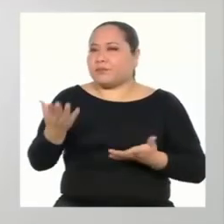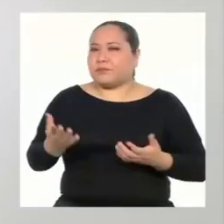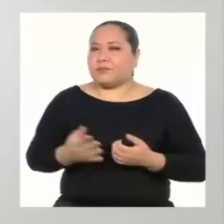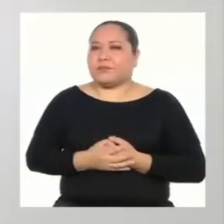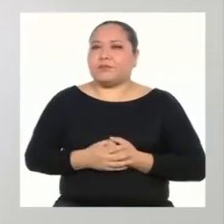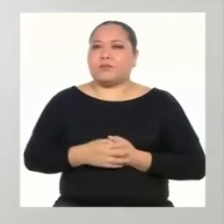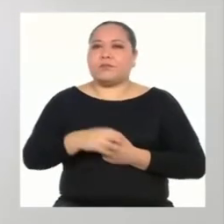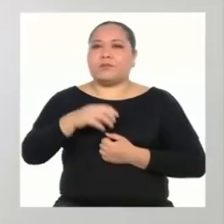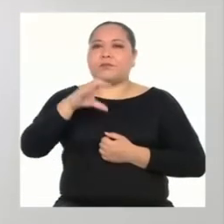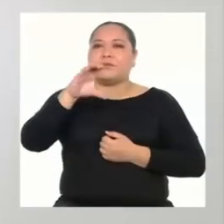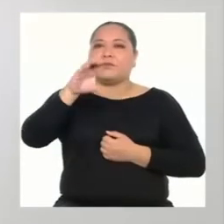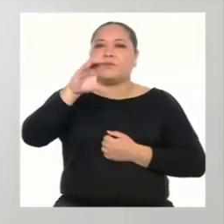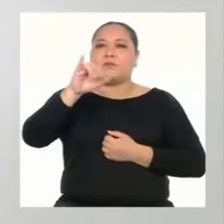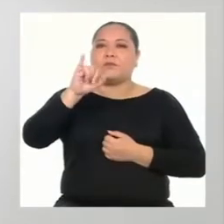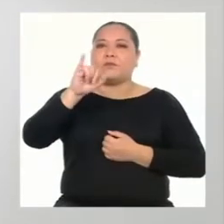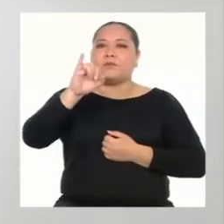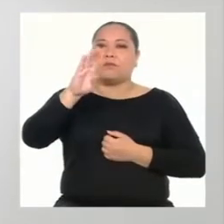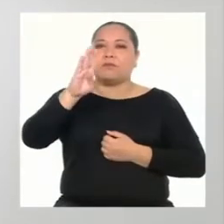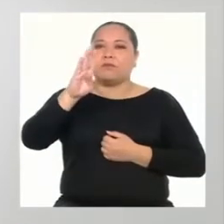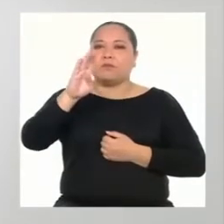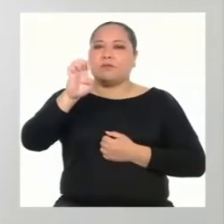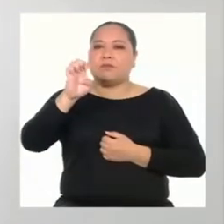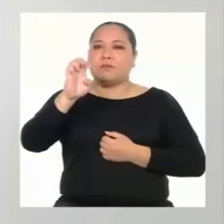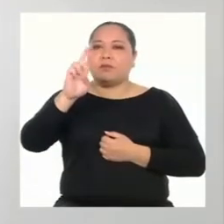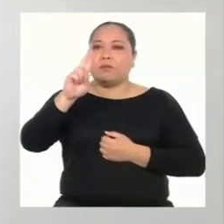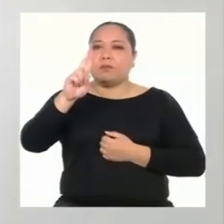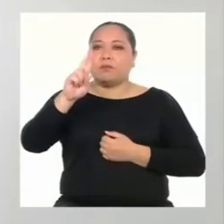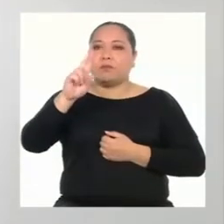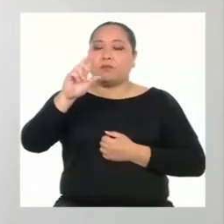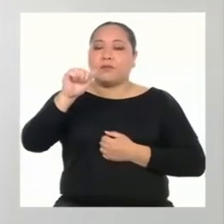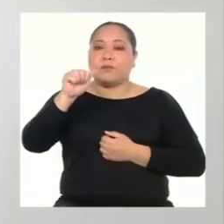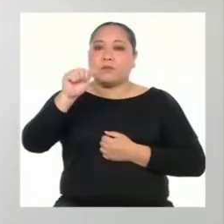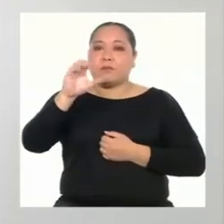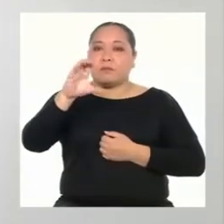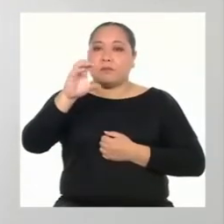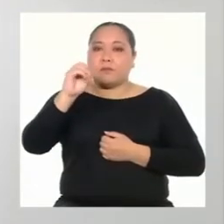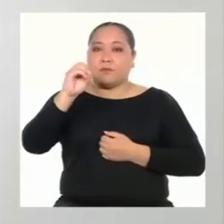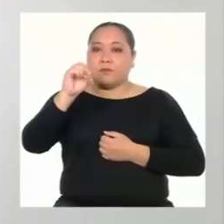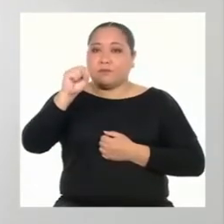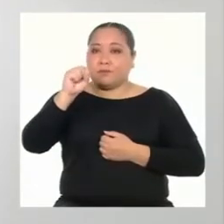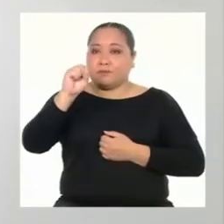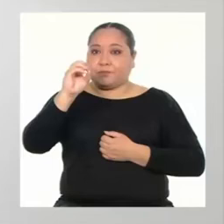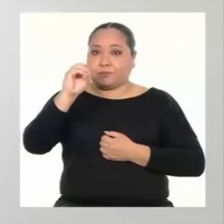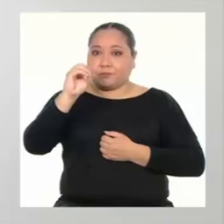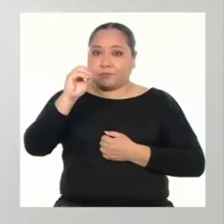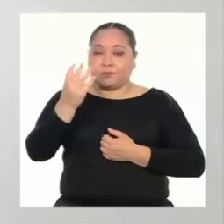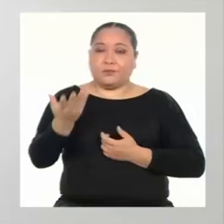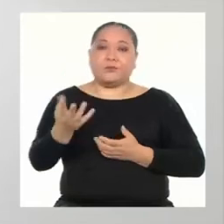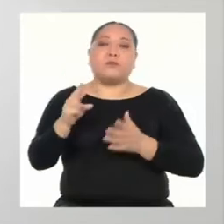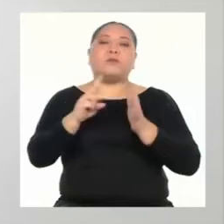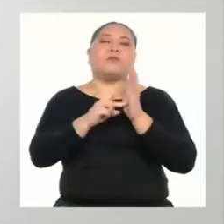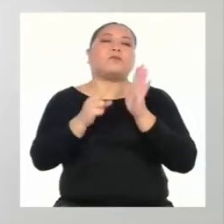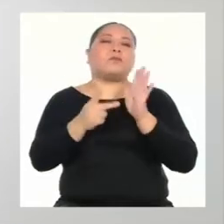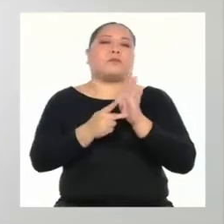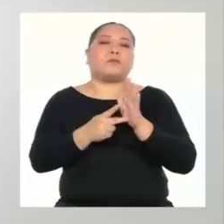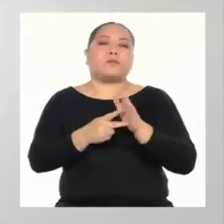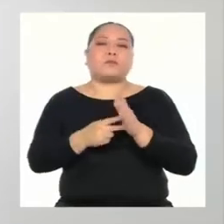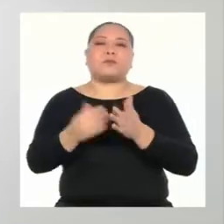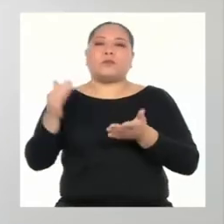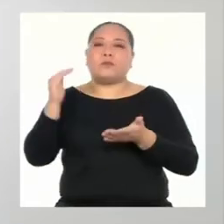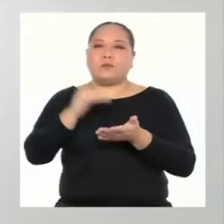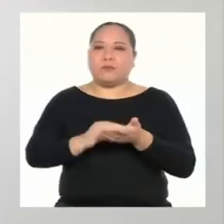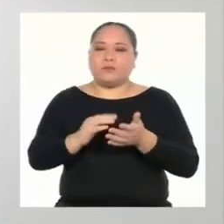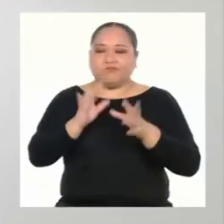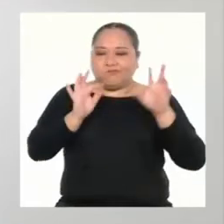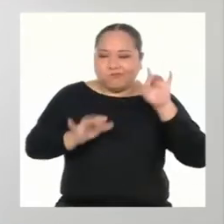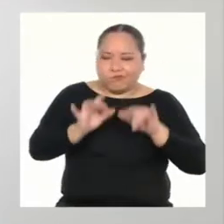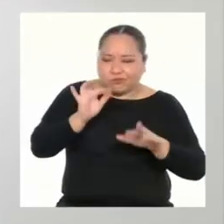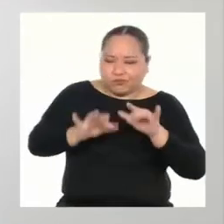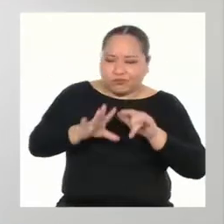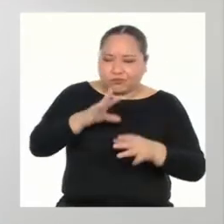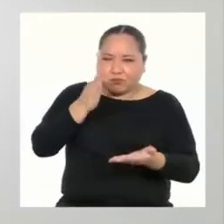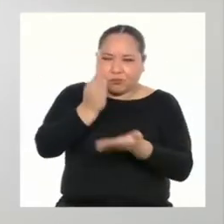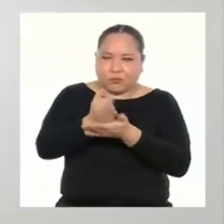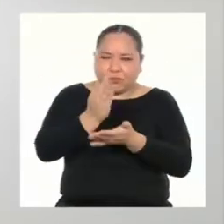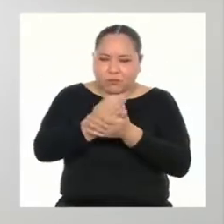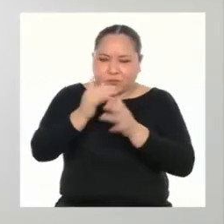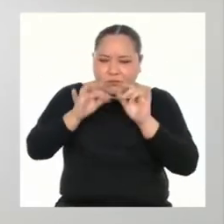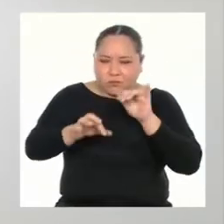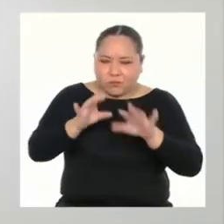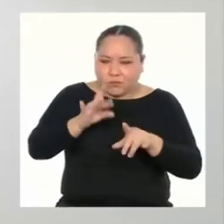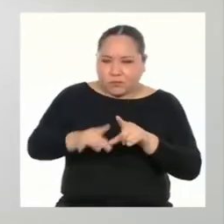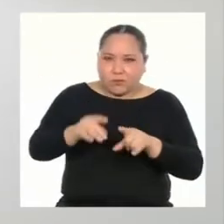entonces del ciberbullying o ciberacoso. Este consiste en comportamientos repetitivos de